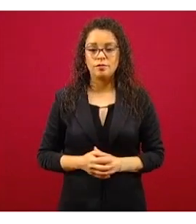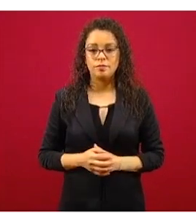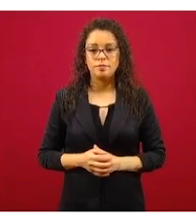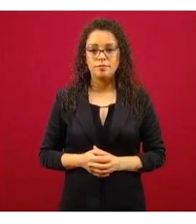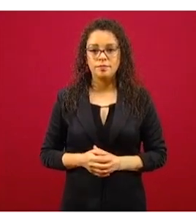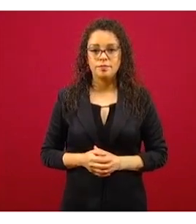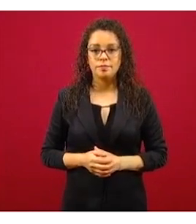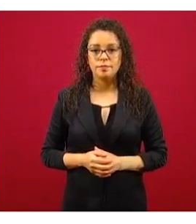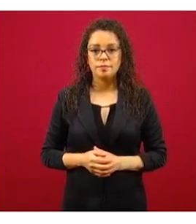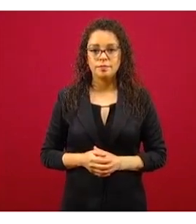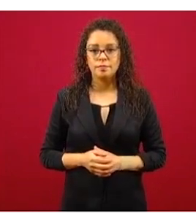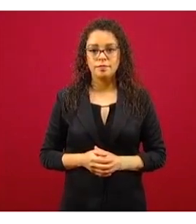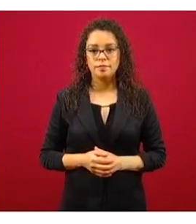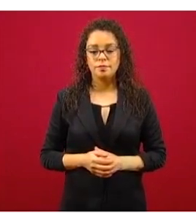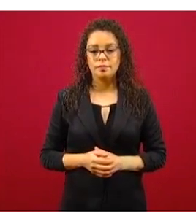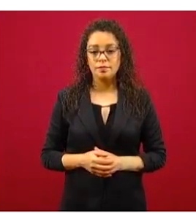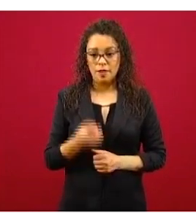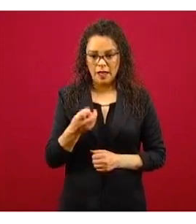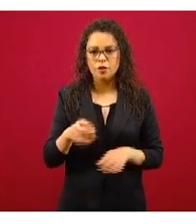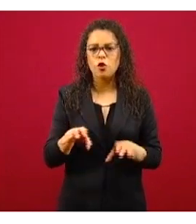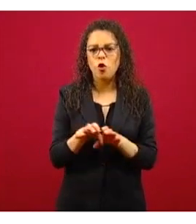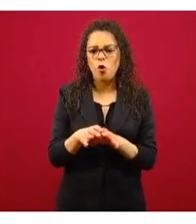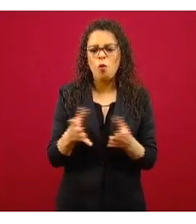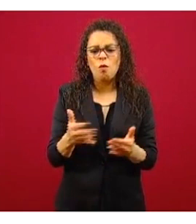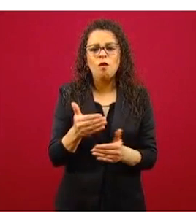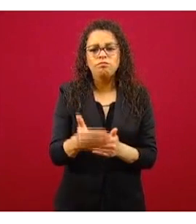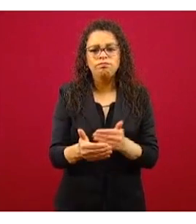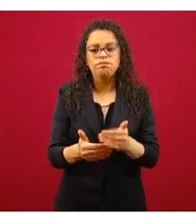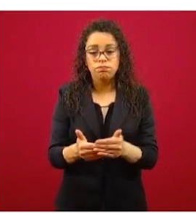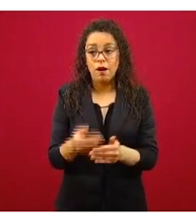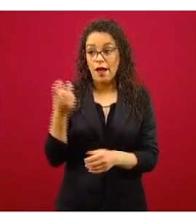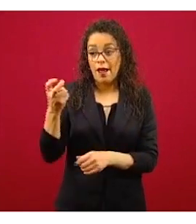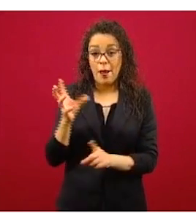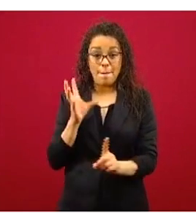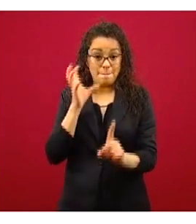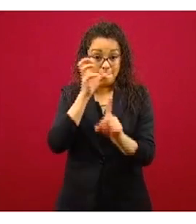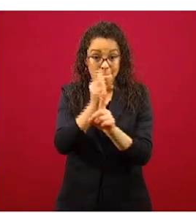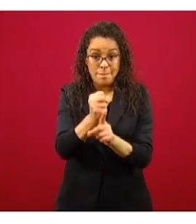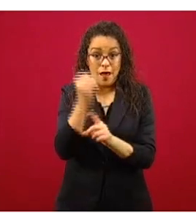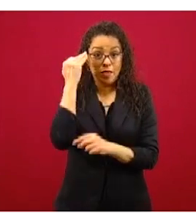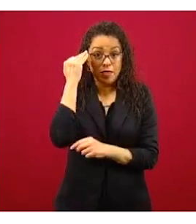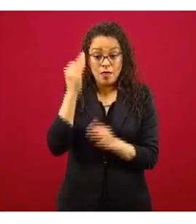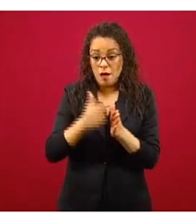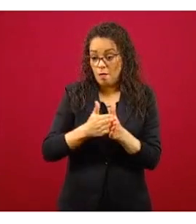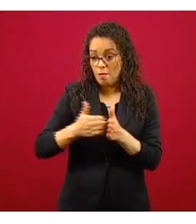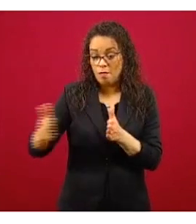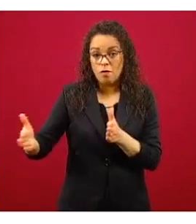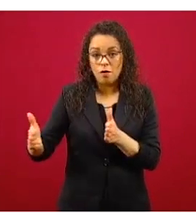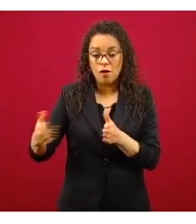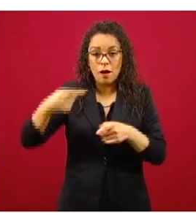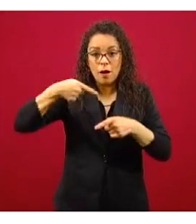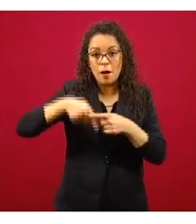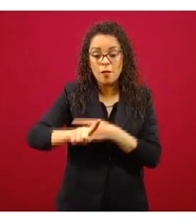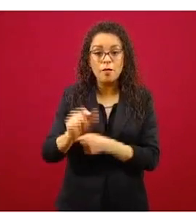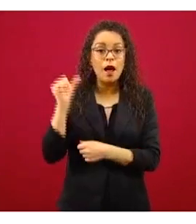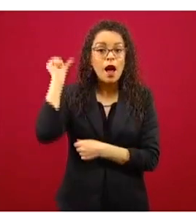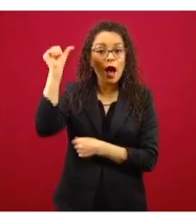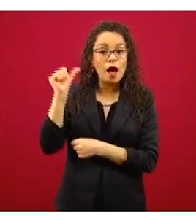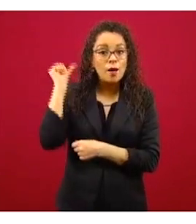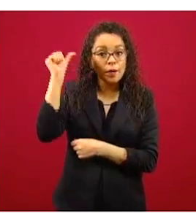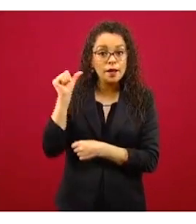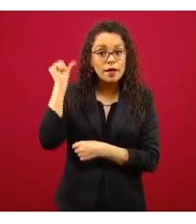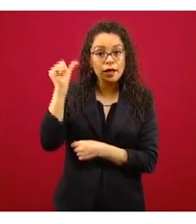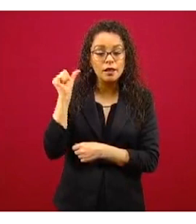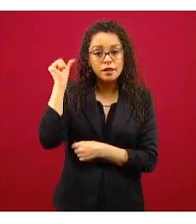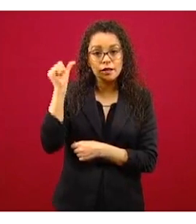¿Qué tenemos de avance? Esas son las metas de abril, en el momento en que iniciamos